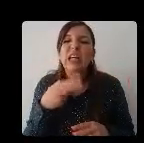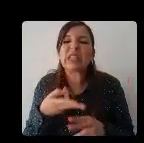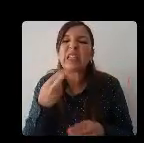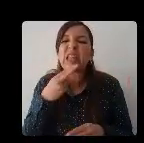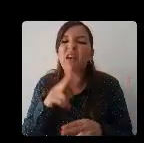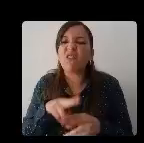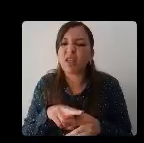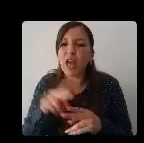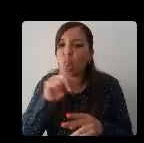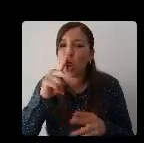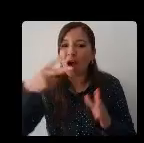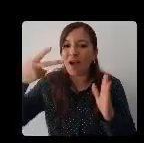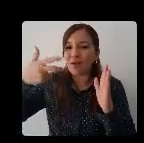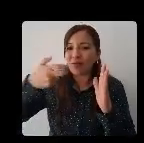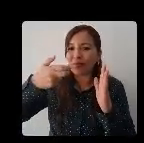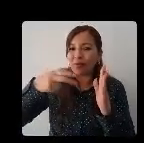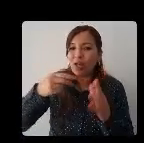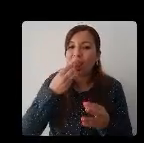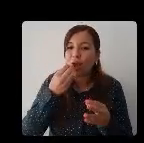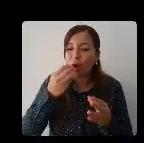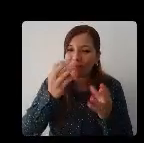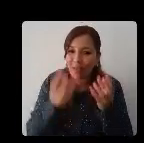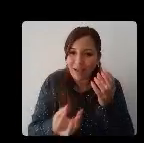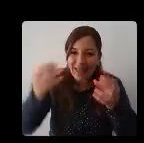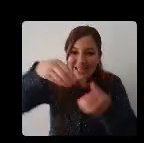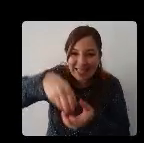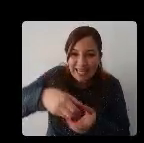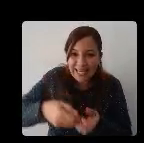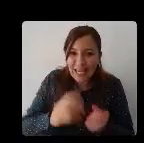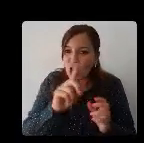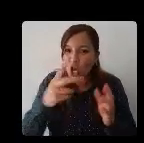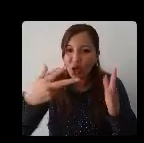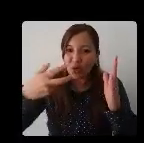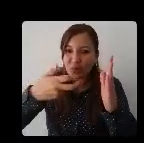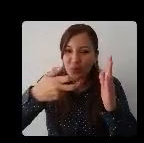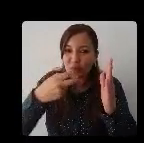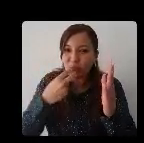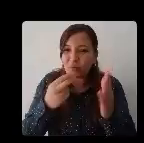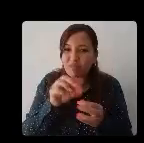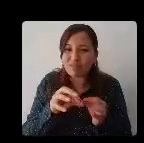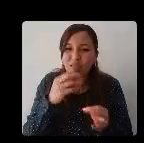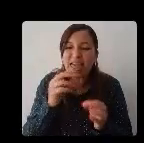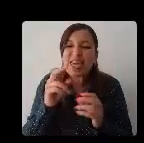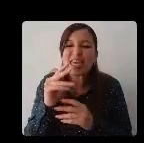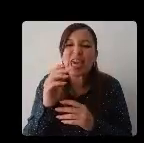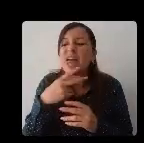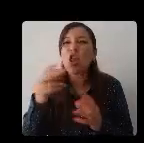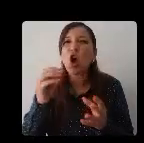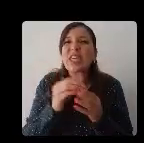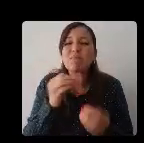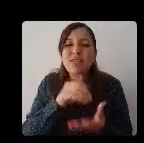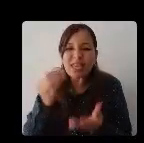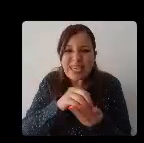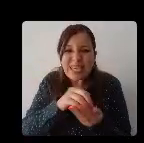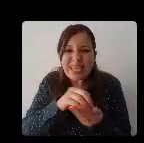son productos de la costa que no dan aquí en la sierra, ¿no? Entonces, y también está acompañado